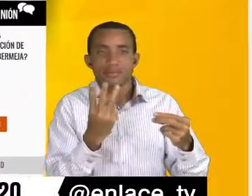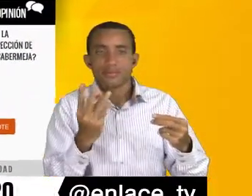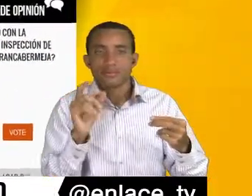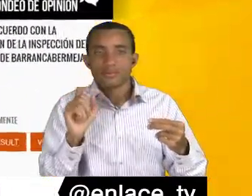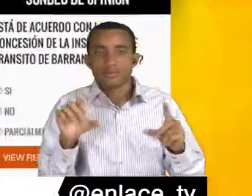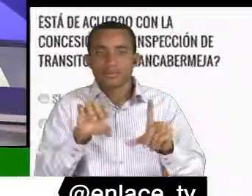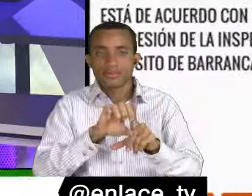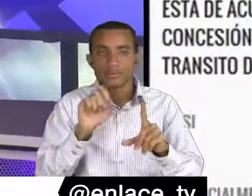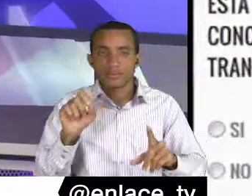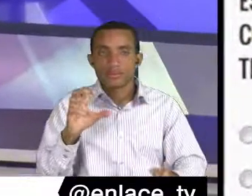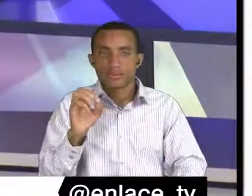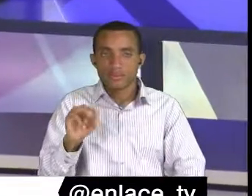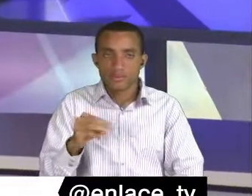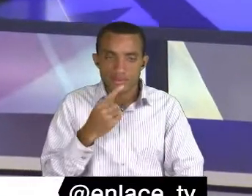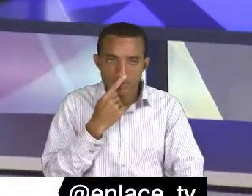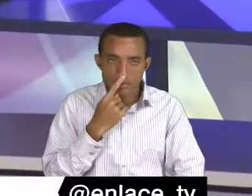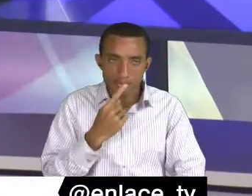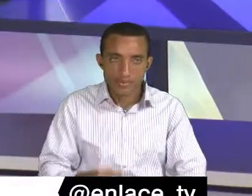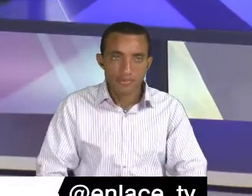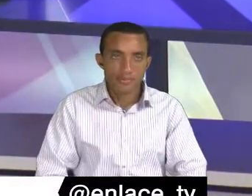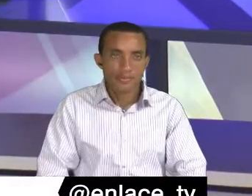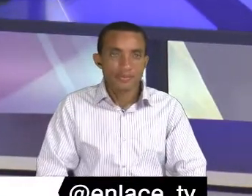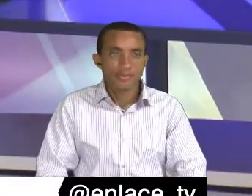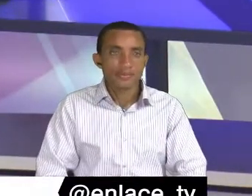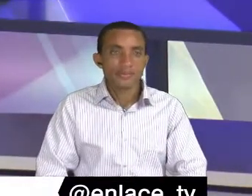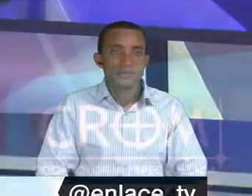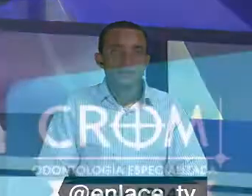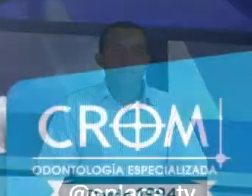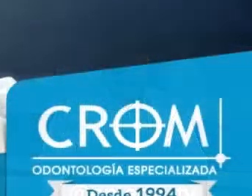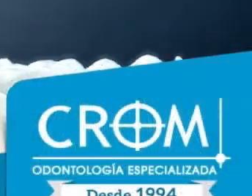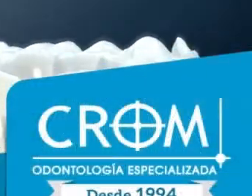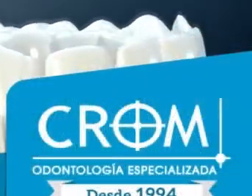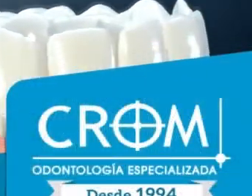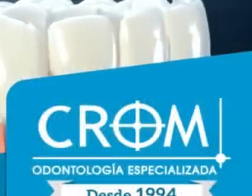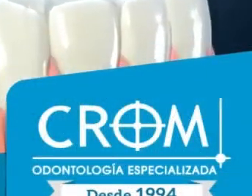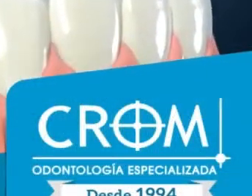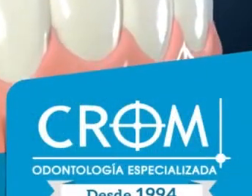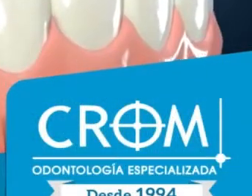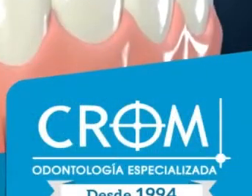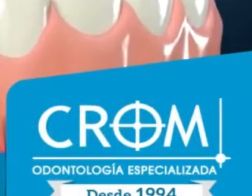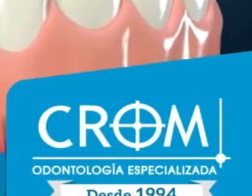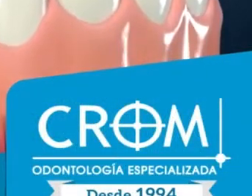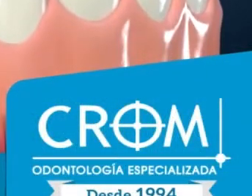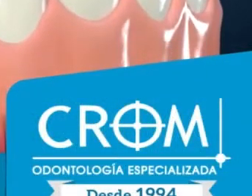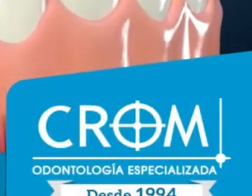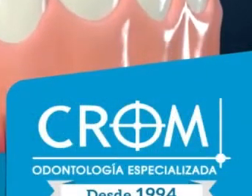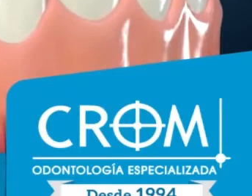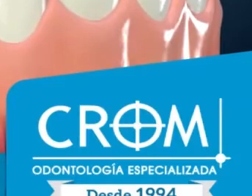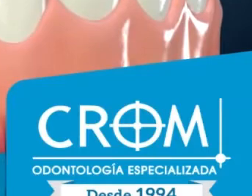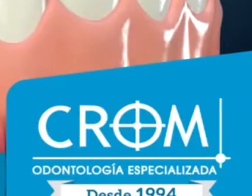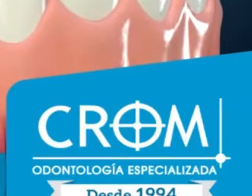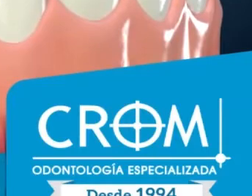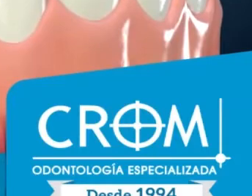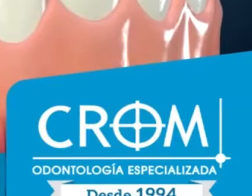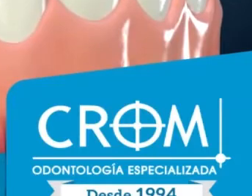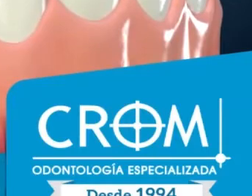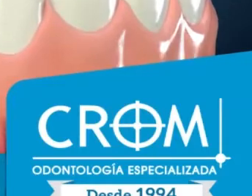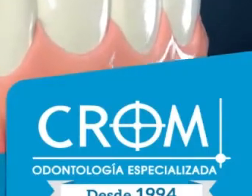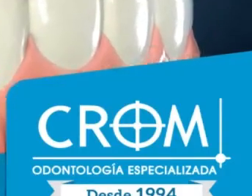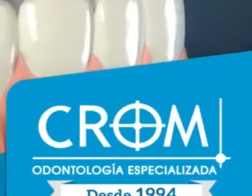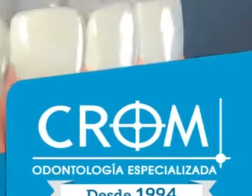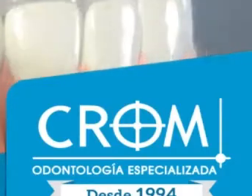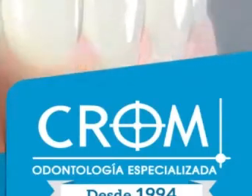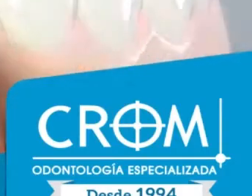www.enlacetelevisión.com. Visítenos. Y marzo es el mes del implante dental. Recuerde que en Crom usted puede encontrar